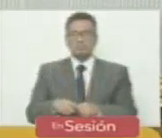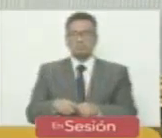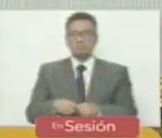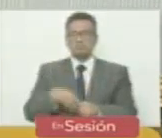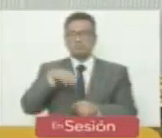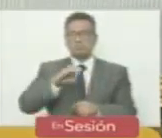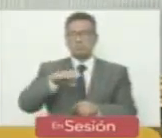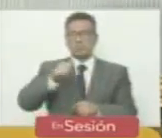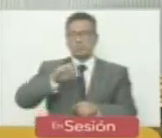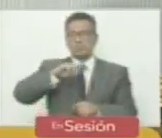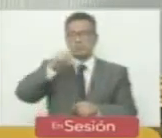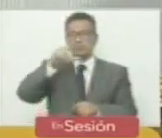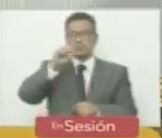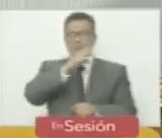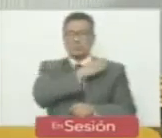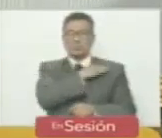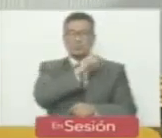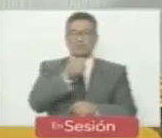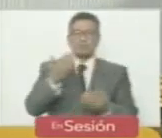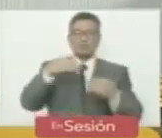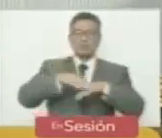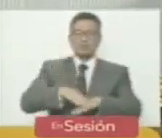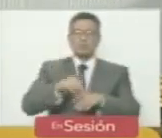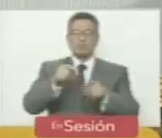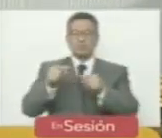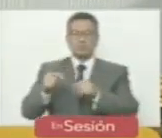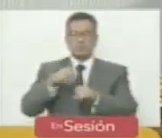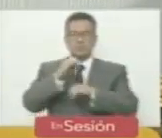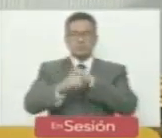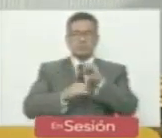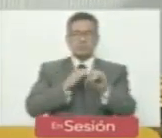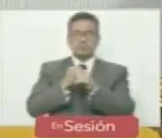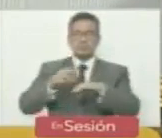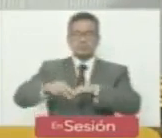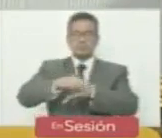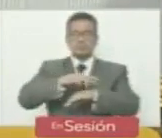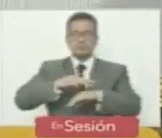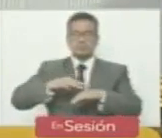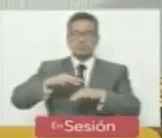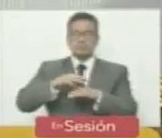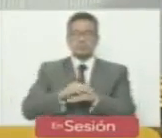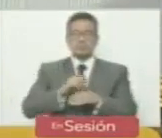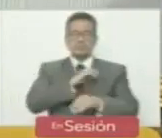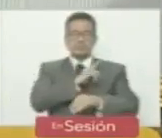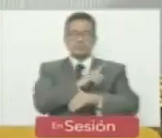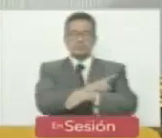Carlos Somera, director general de Integración y Asuntos Internacionales del Ministerio del Poder Popular para los Pueblos